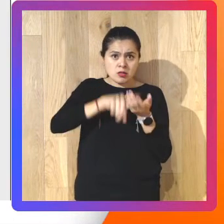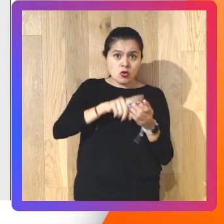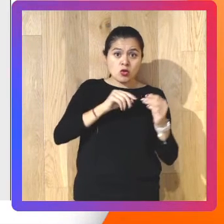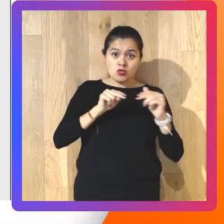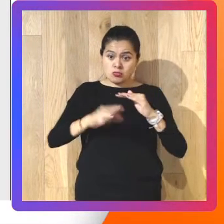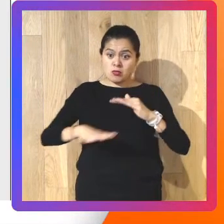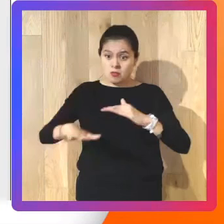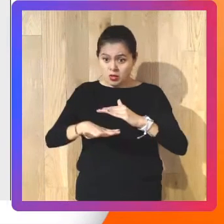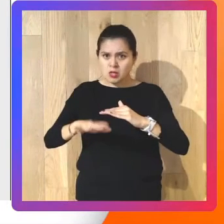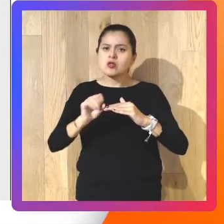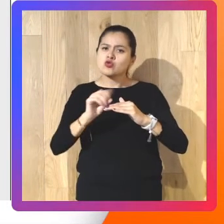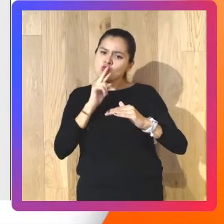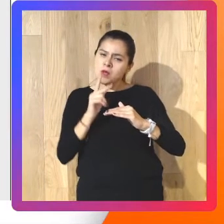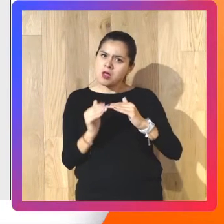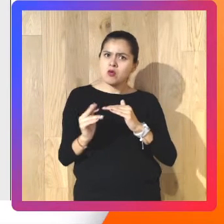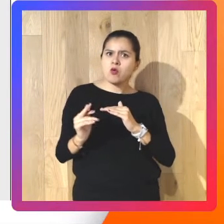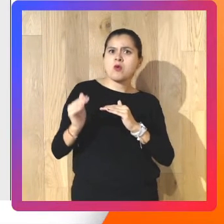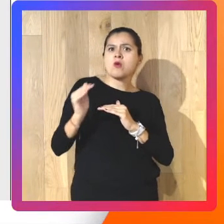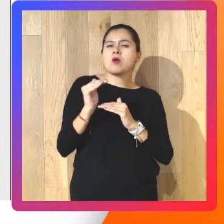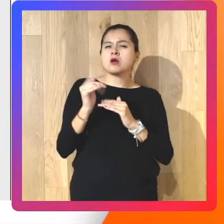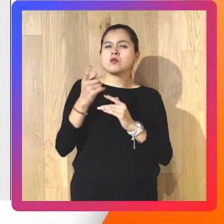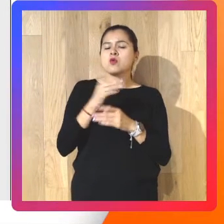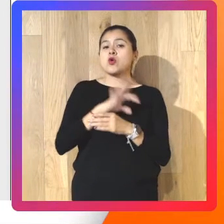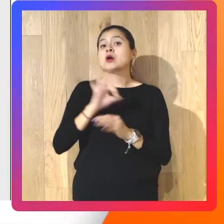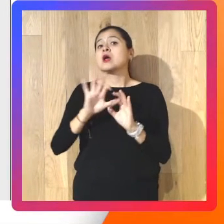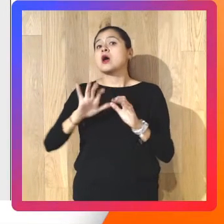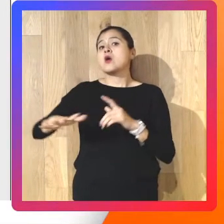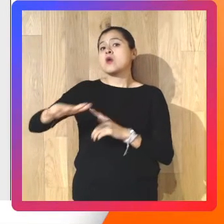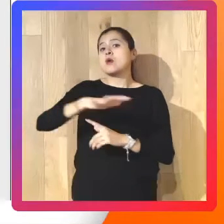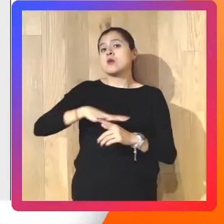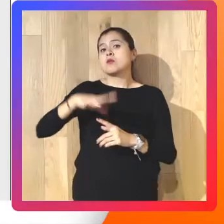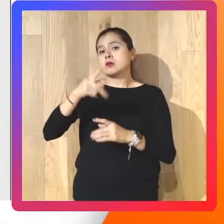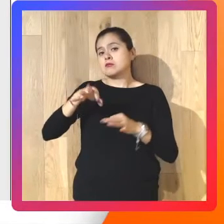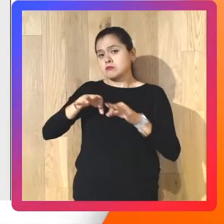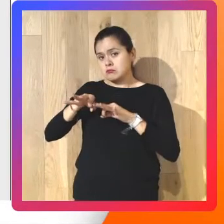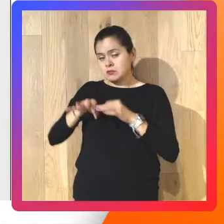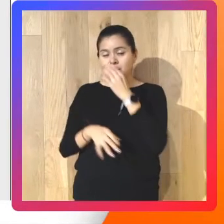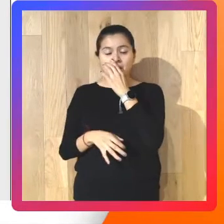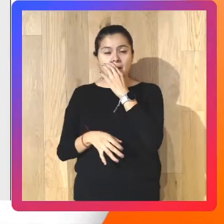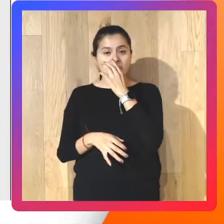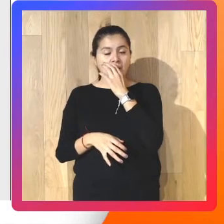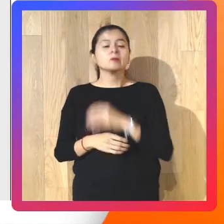los del sector y a los de la comunidad en la que se opera. Para esto,